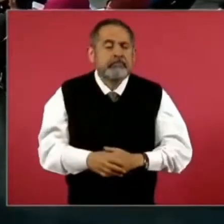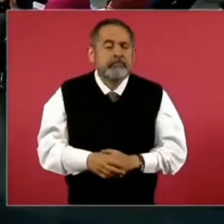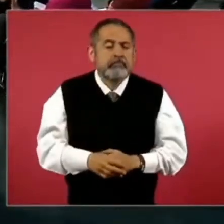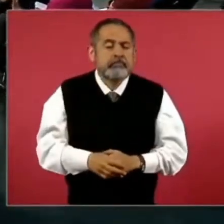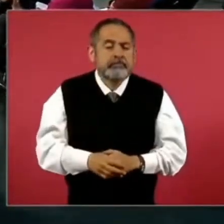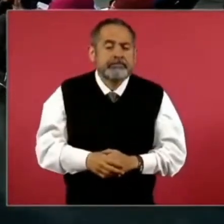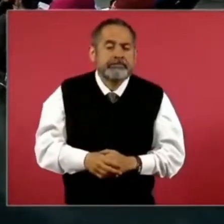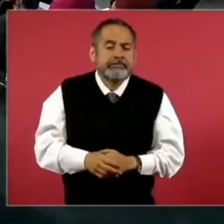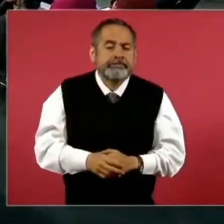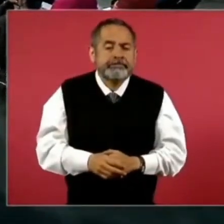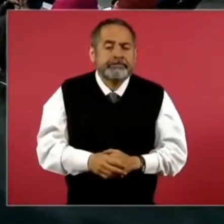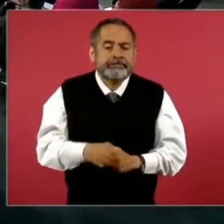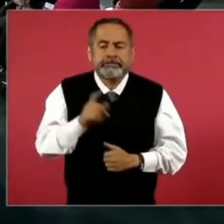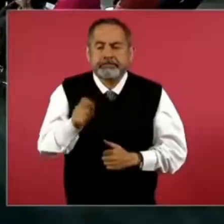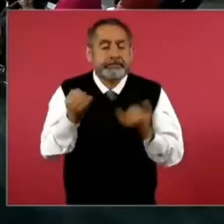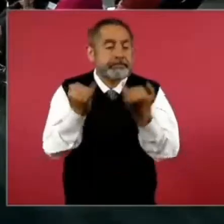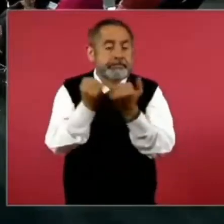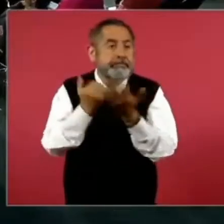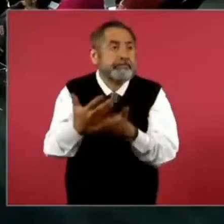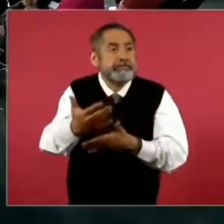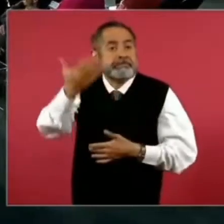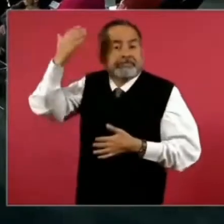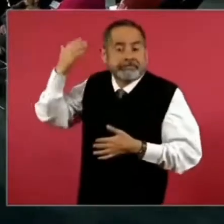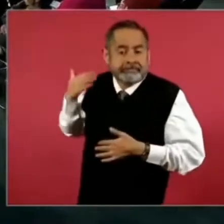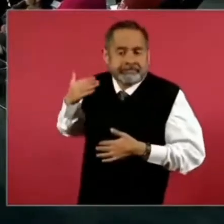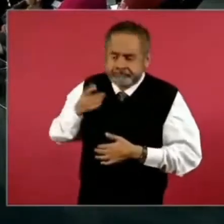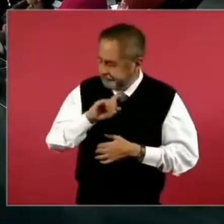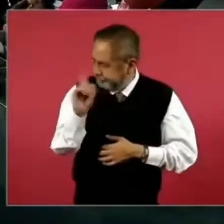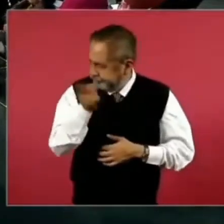es que sea como antes.